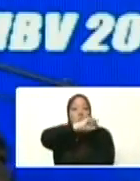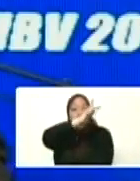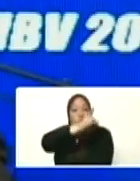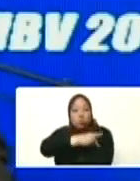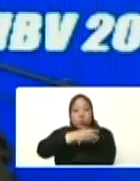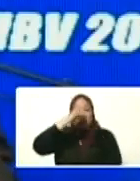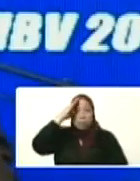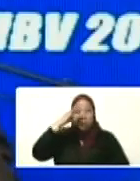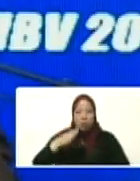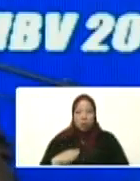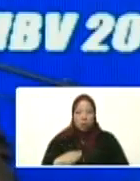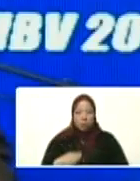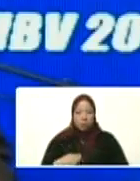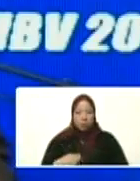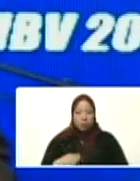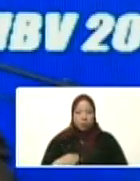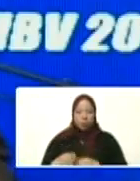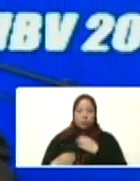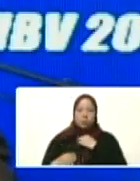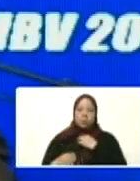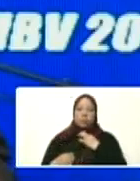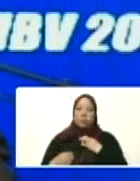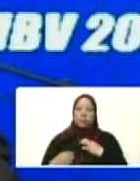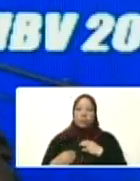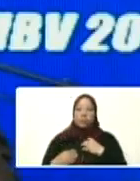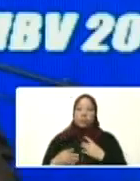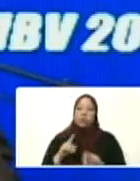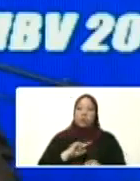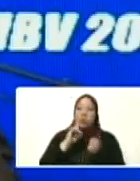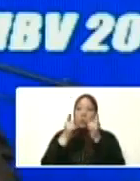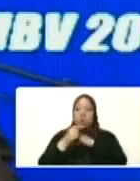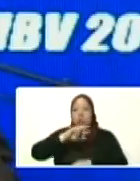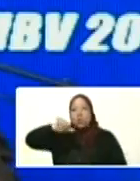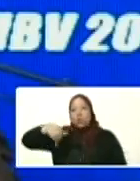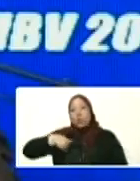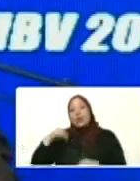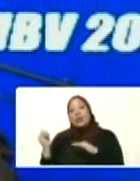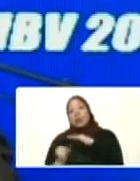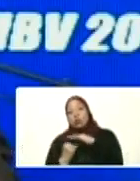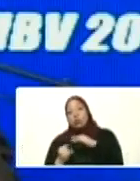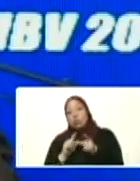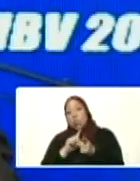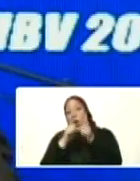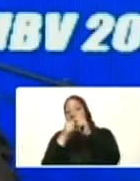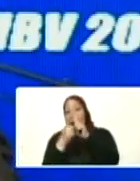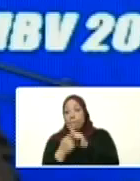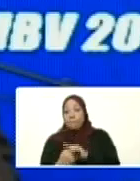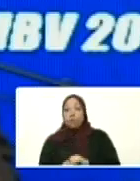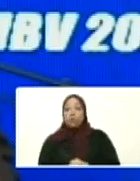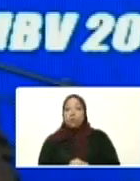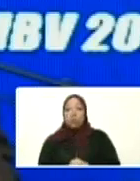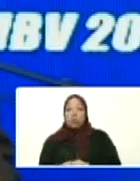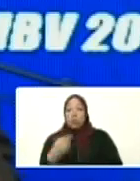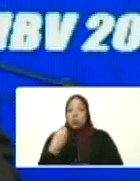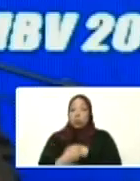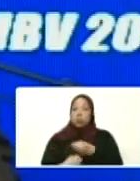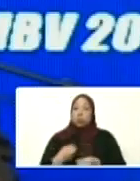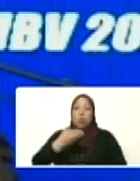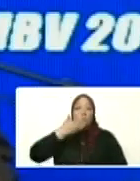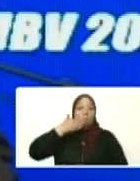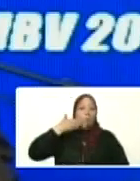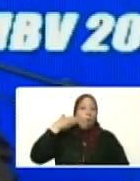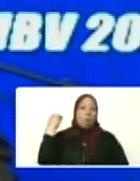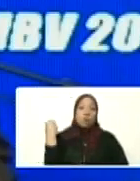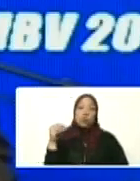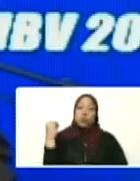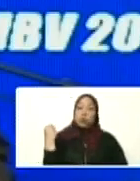Armada? Fuimos parte de la transformación de nuestra institución, transformación regida orgullosamente por